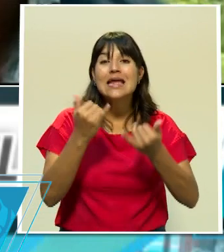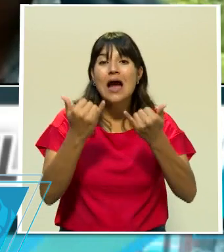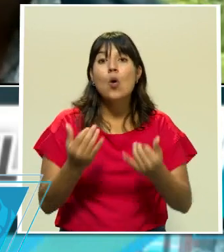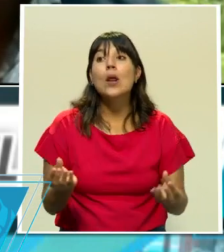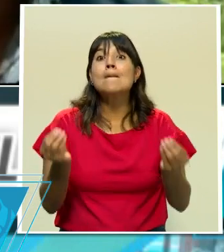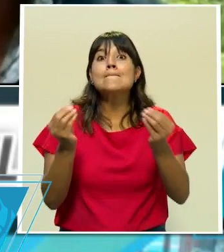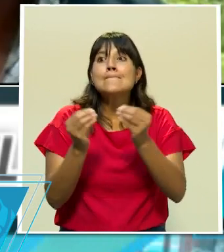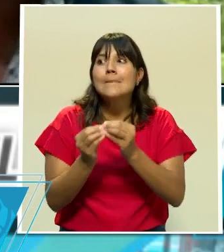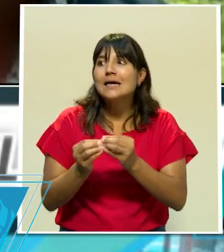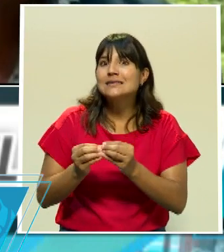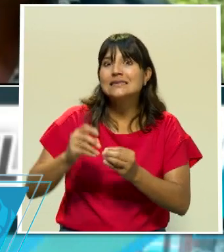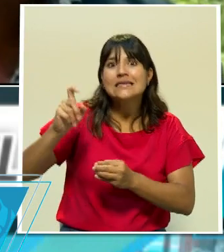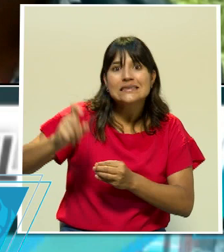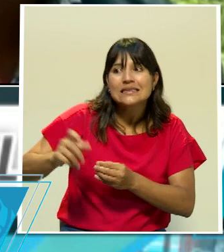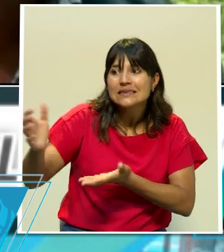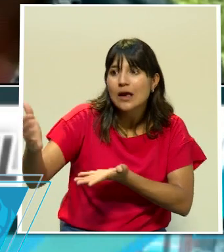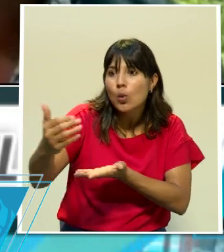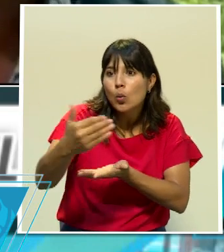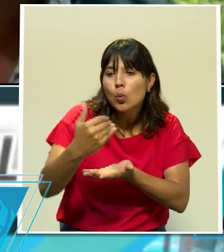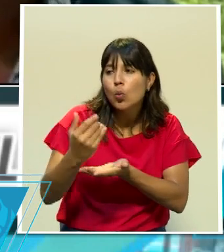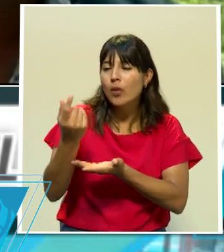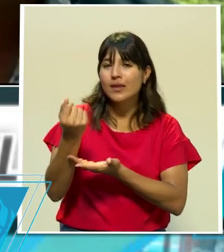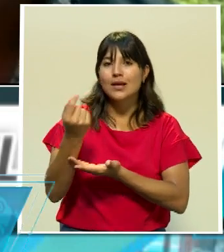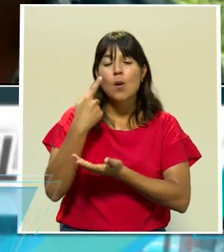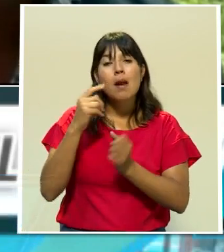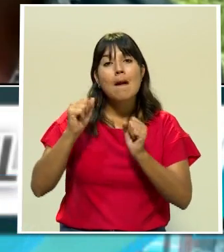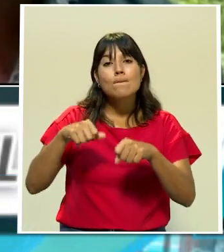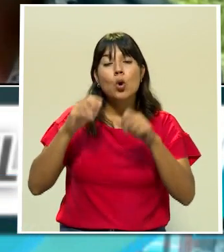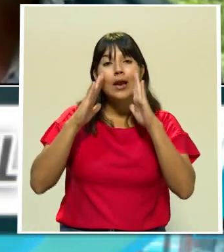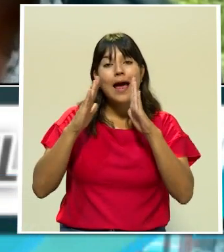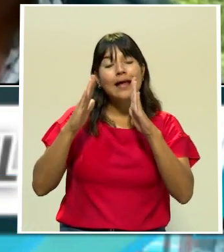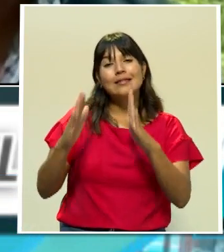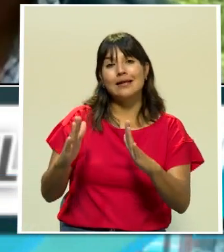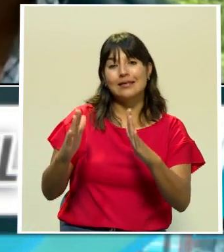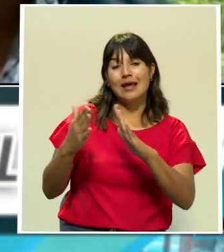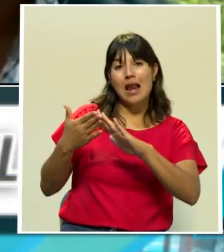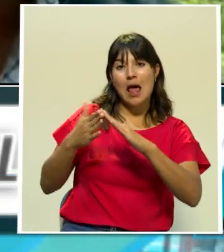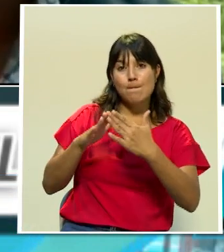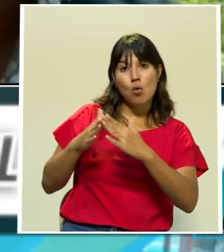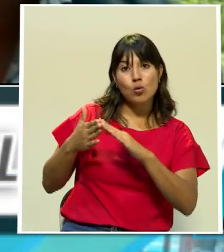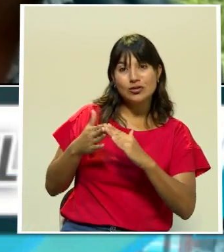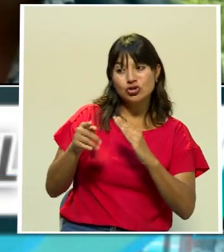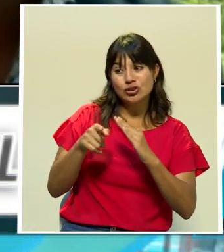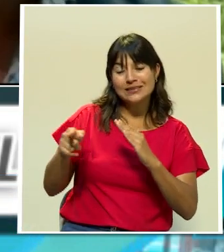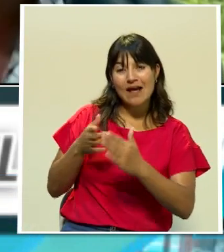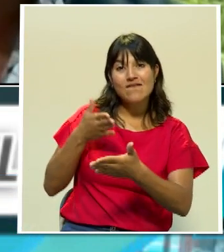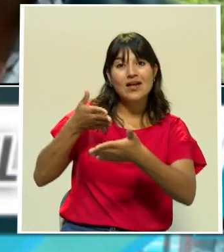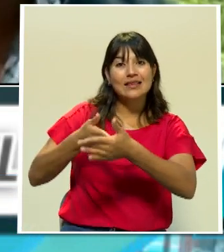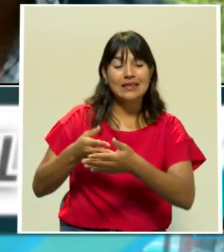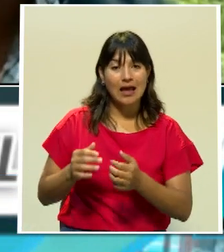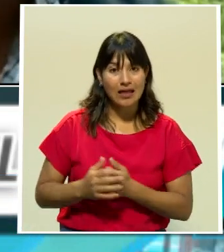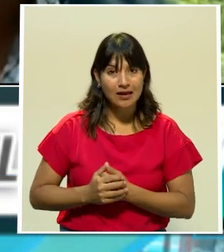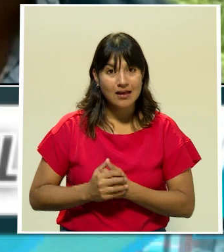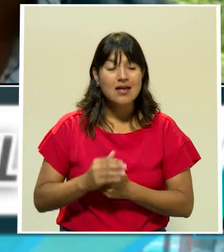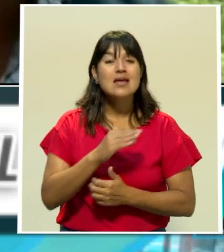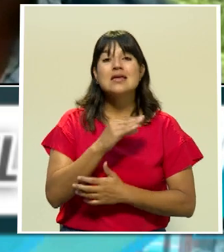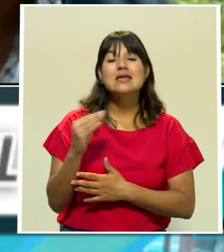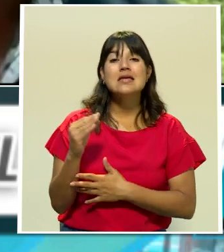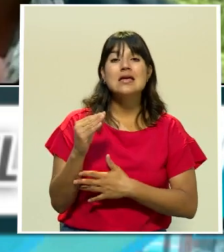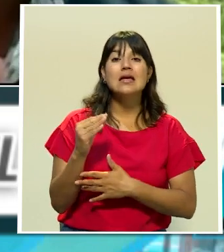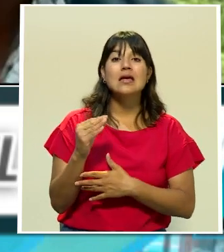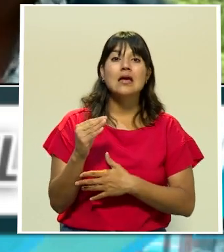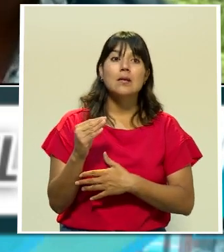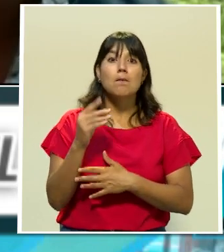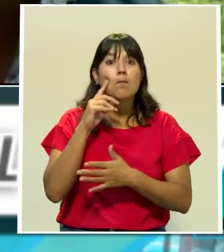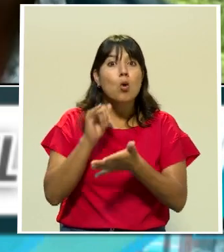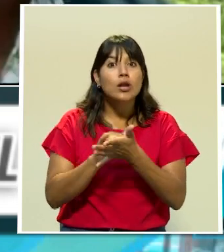de recursos para atender a la población que se ha visto afectada y que ha venido a incrementar tanto